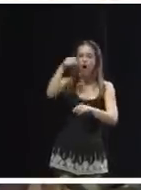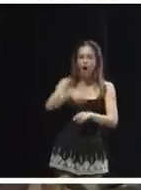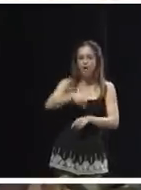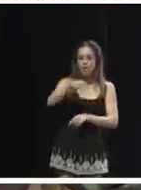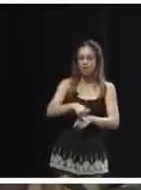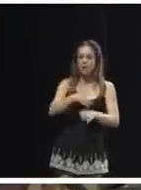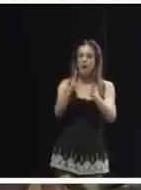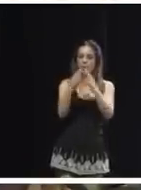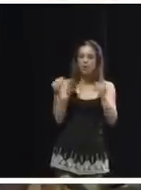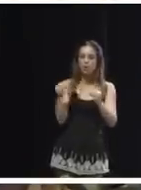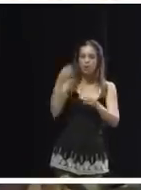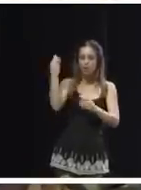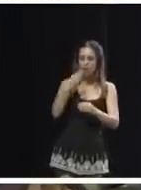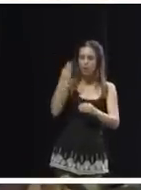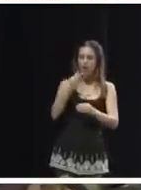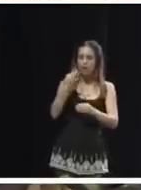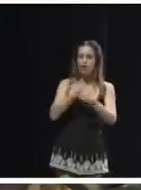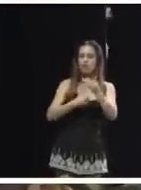de Trabajo. Mirad,